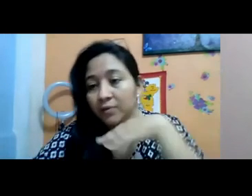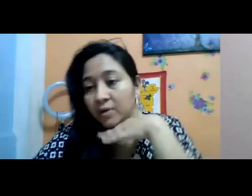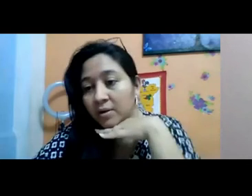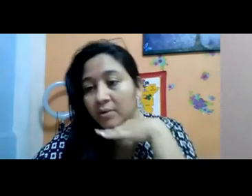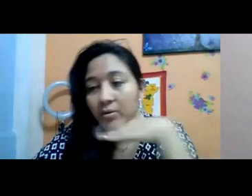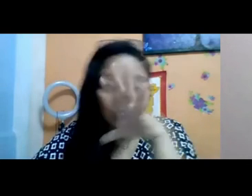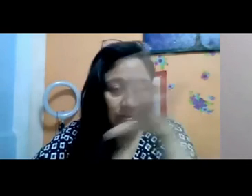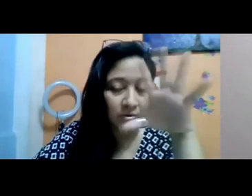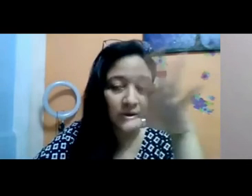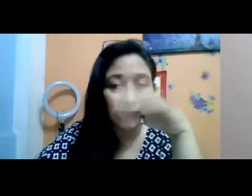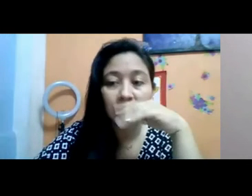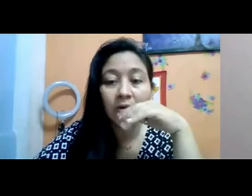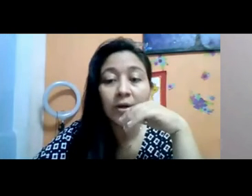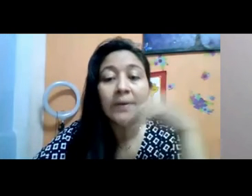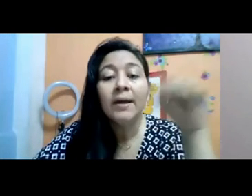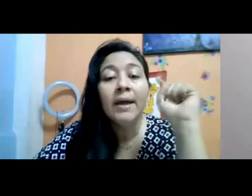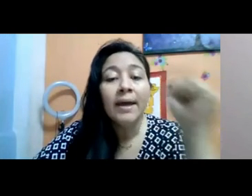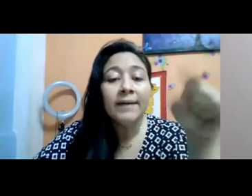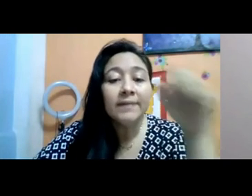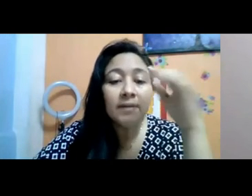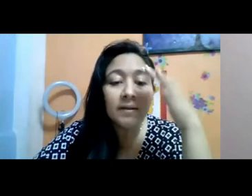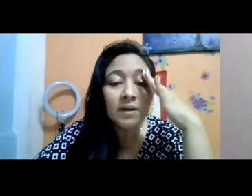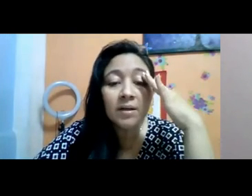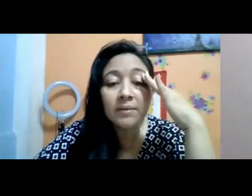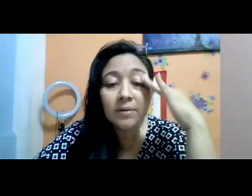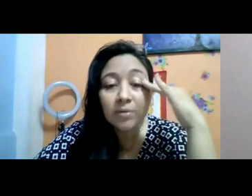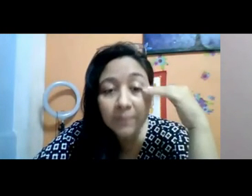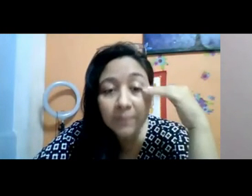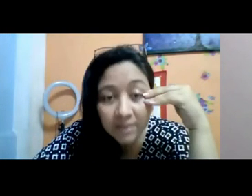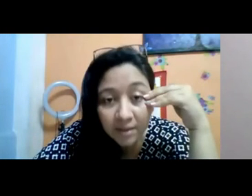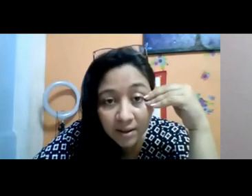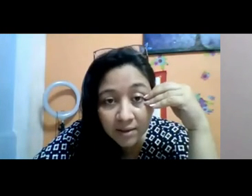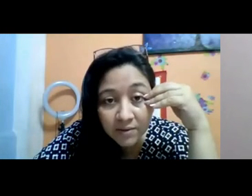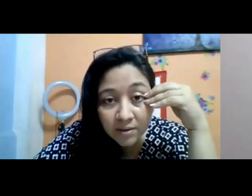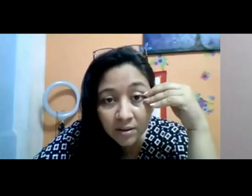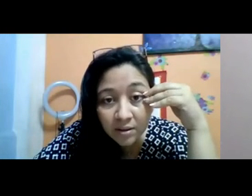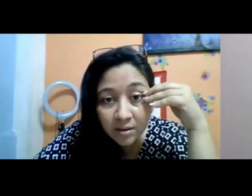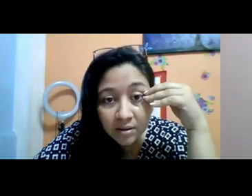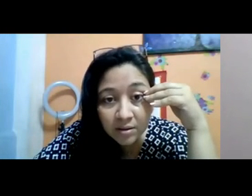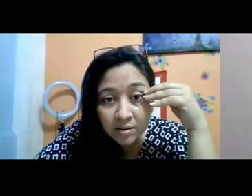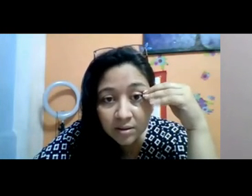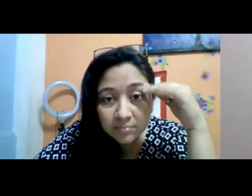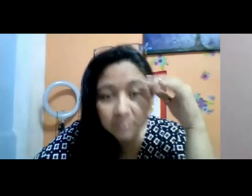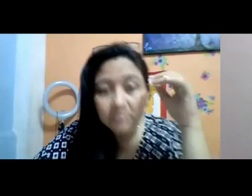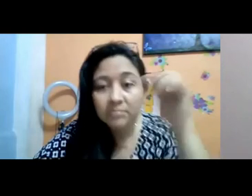le mostré, sobre todo con la que mostré ahora. Está escribiendo, me parece que es...